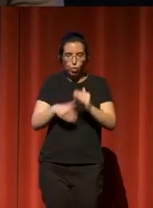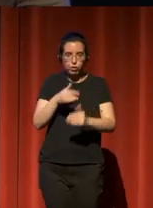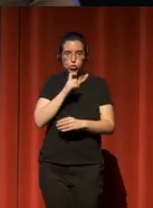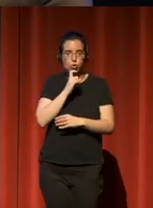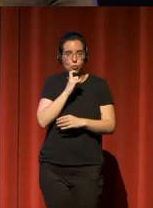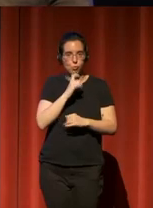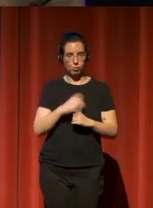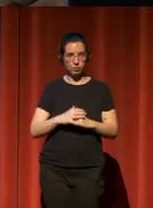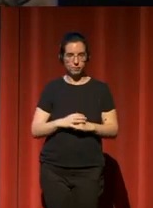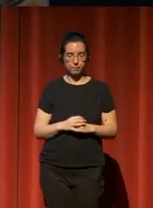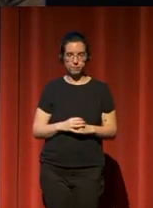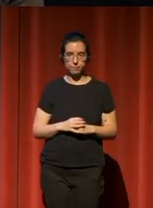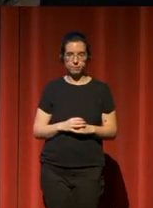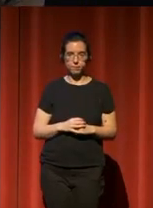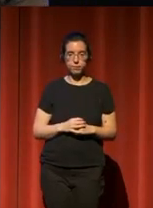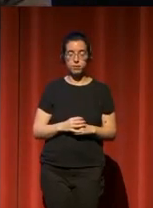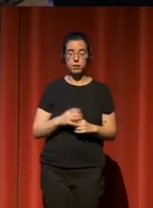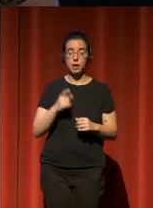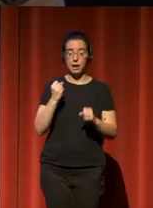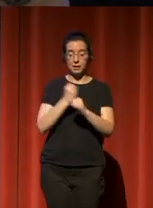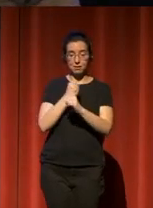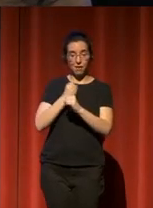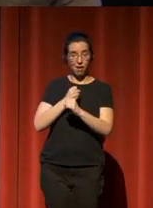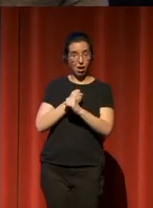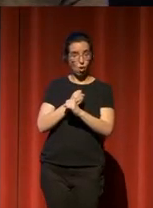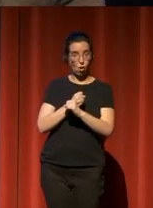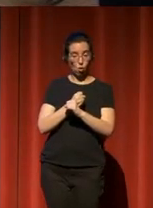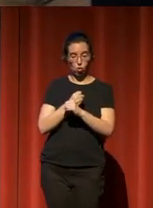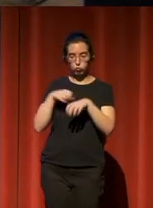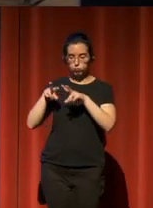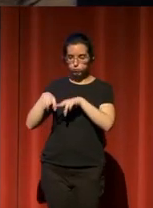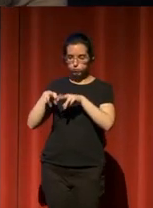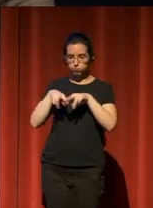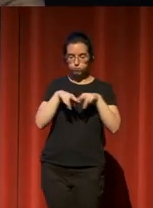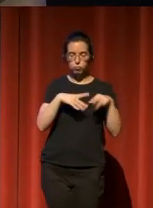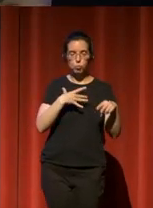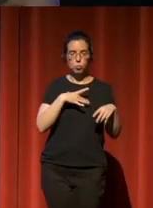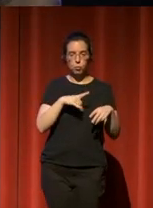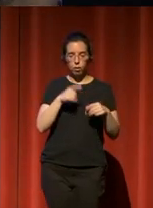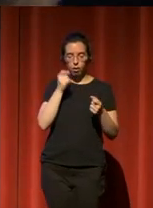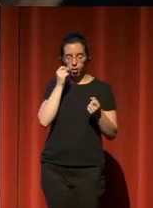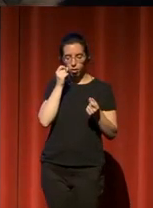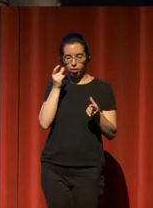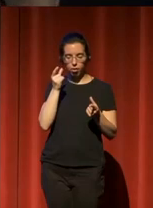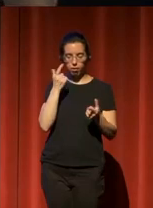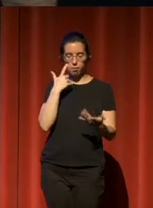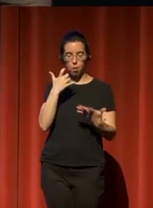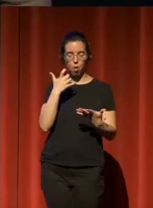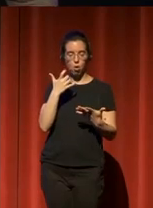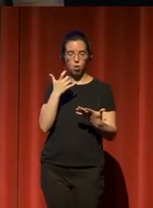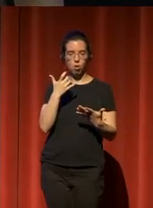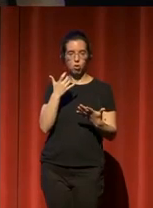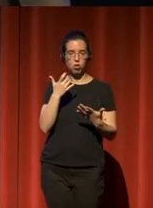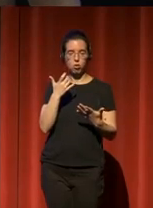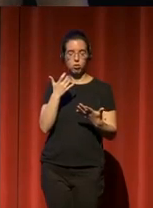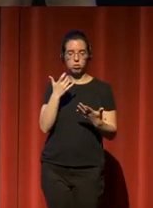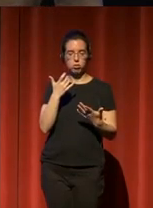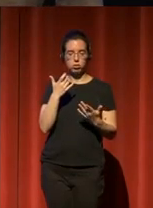procesos el trabajo de campo permite identificar bastante claramente como los procesos de participación en las